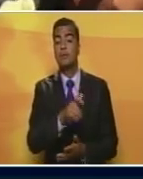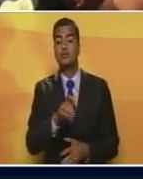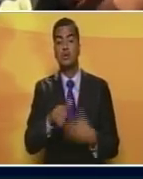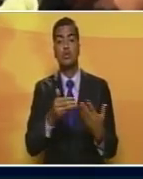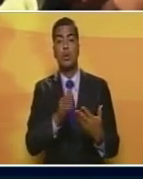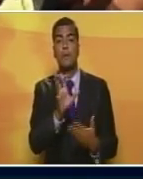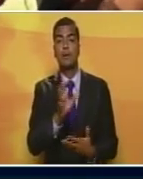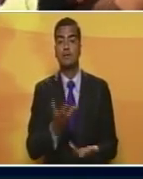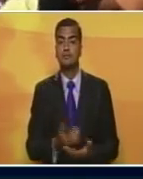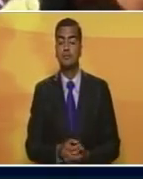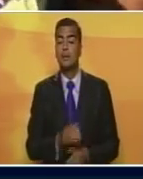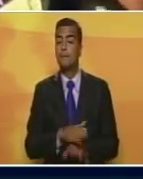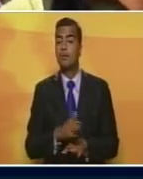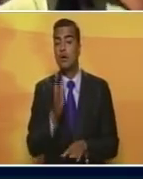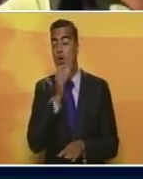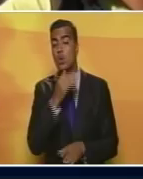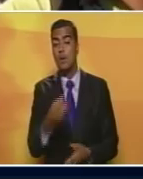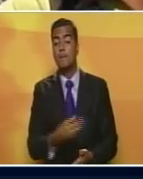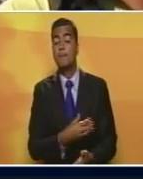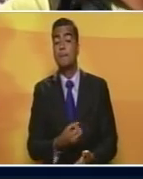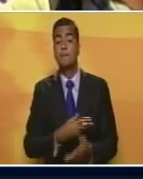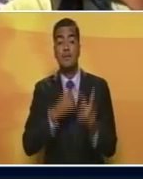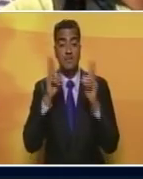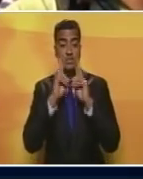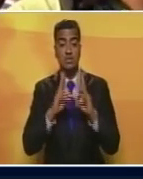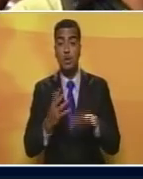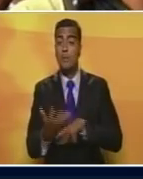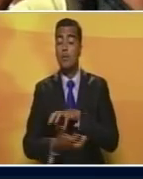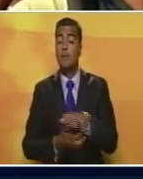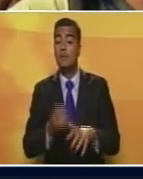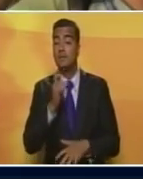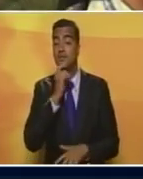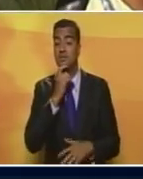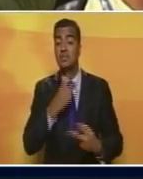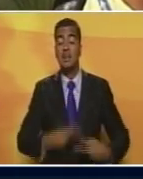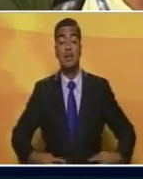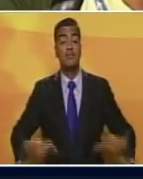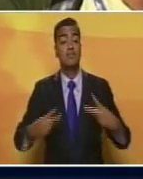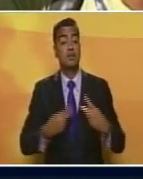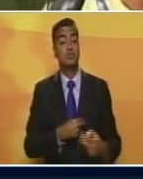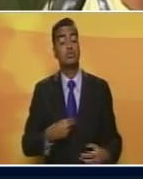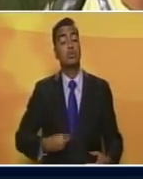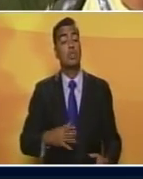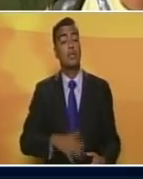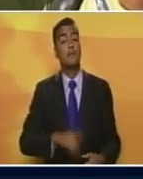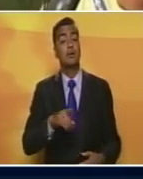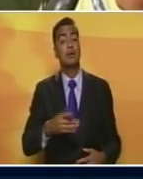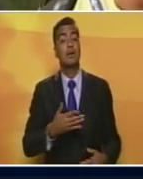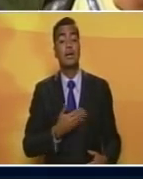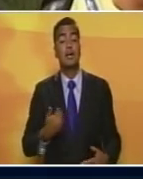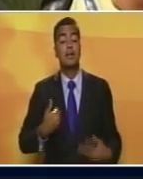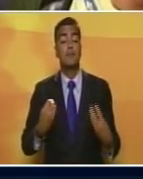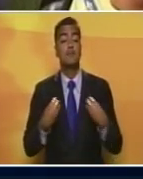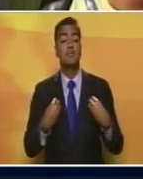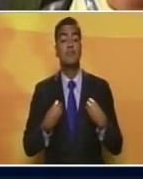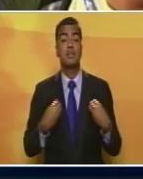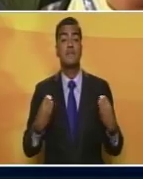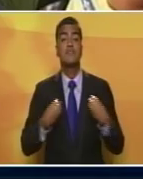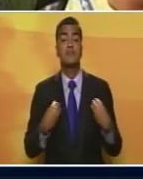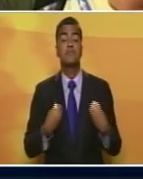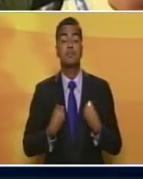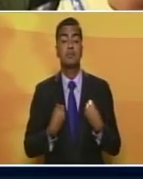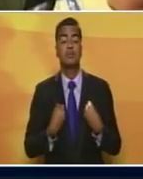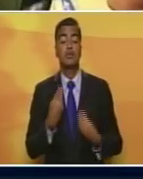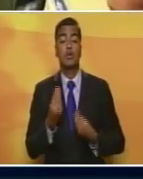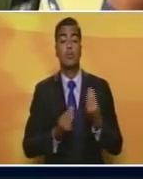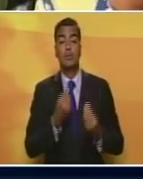Seguro Social sobre la falta de dializadores. Más de 1.200 larenses que están a punto de morir porque no hay dializadores, ¿me